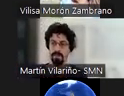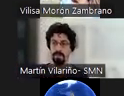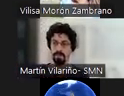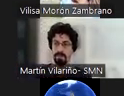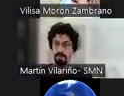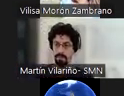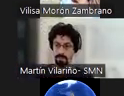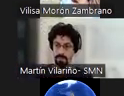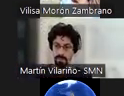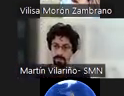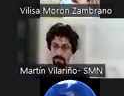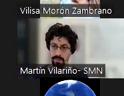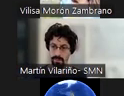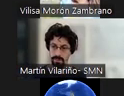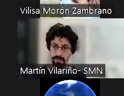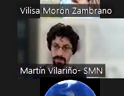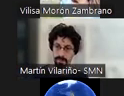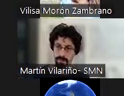en el mes de abril